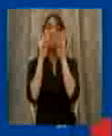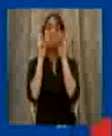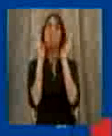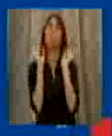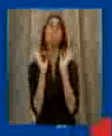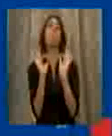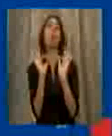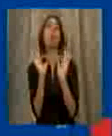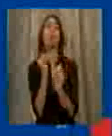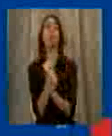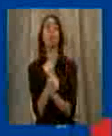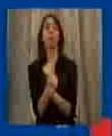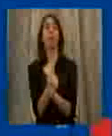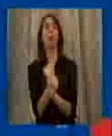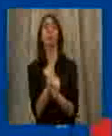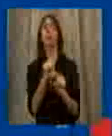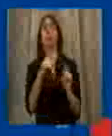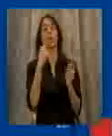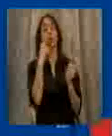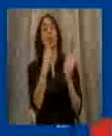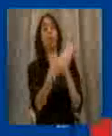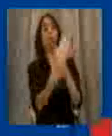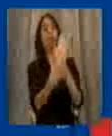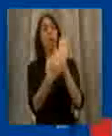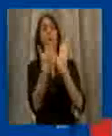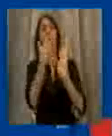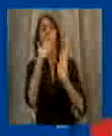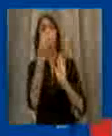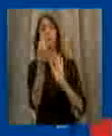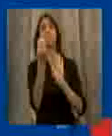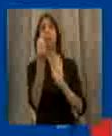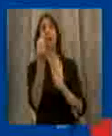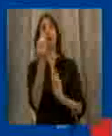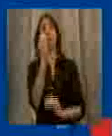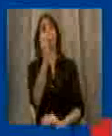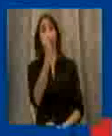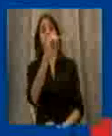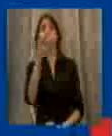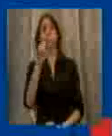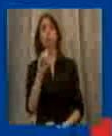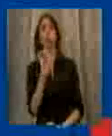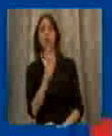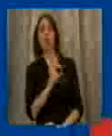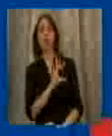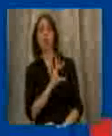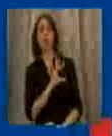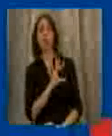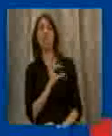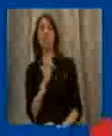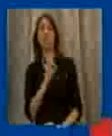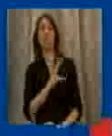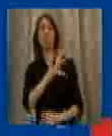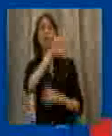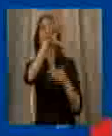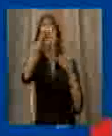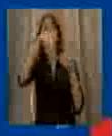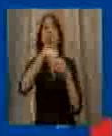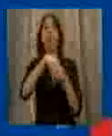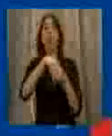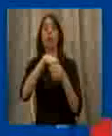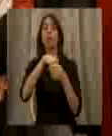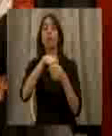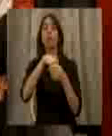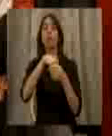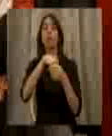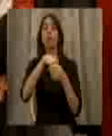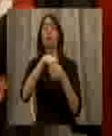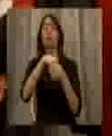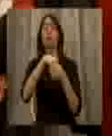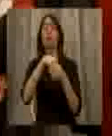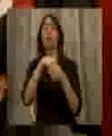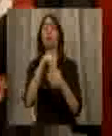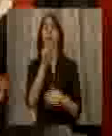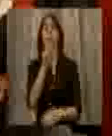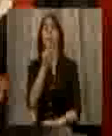muestra de nuevo una mejoría en nuestro índice de Chile. Estamos dentro de los 20